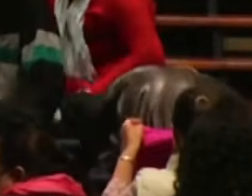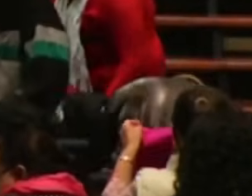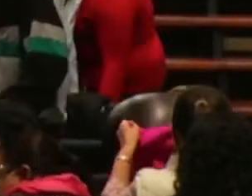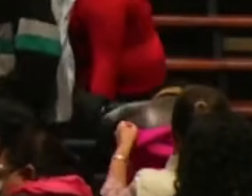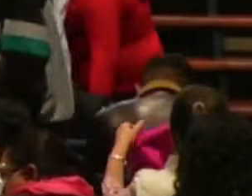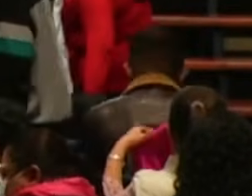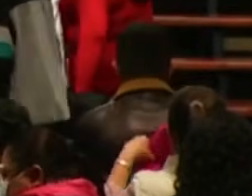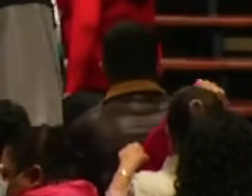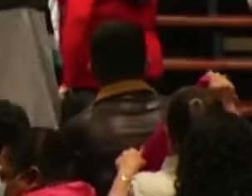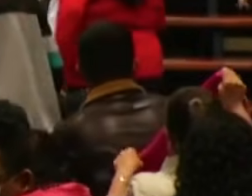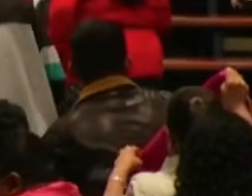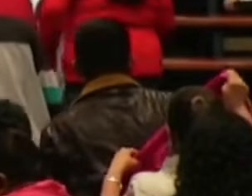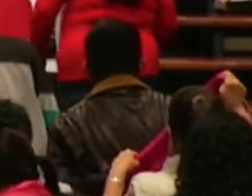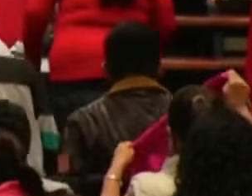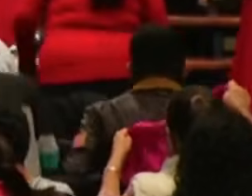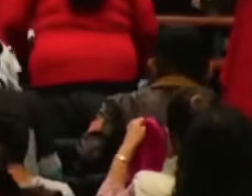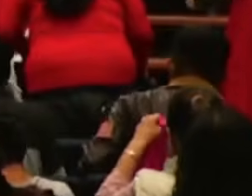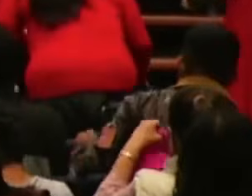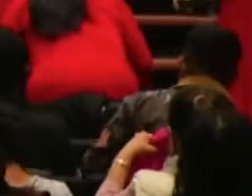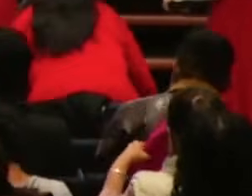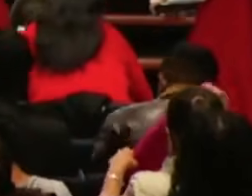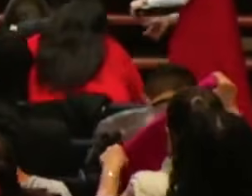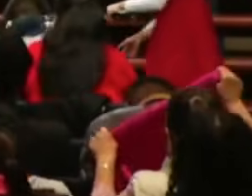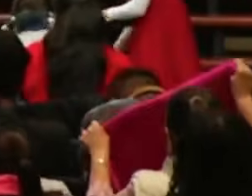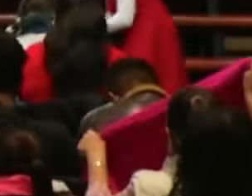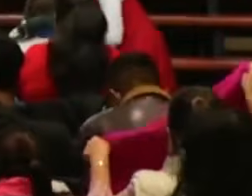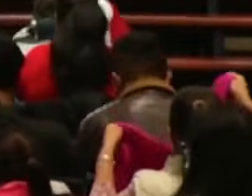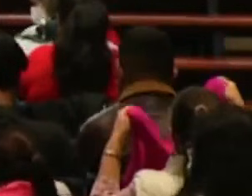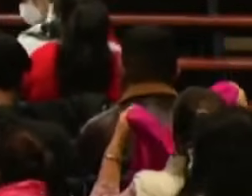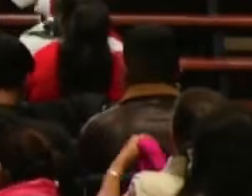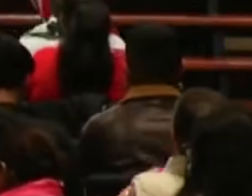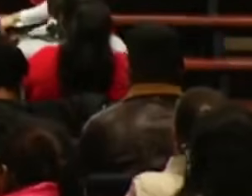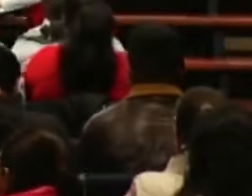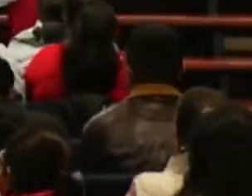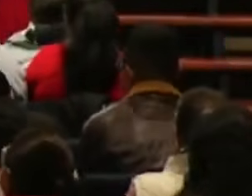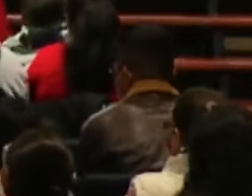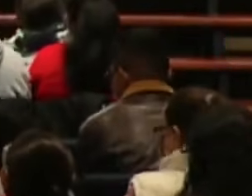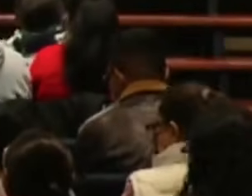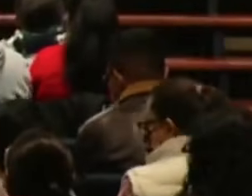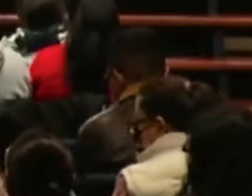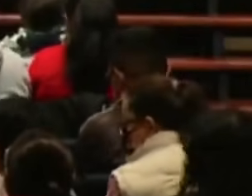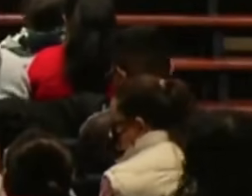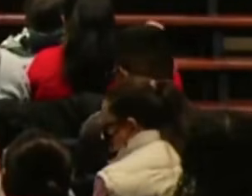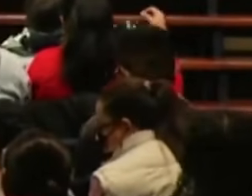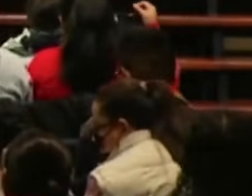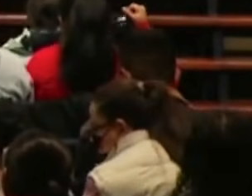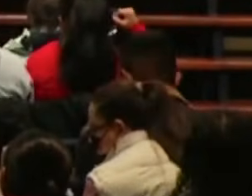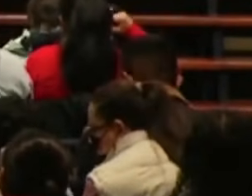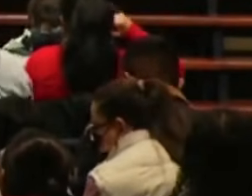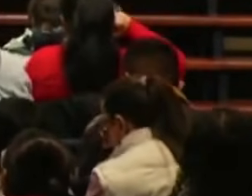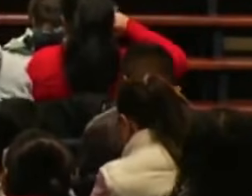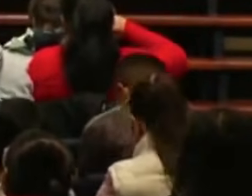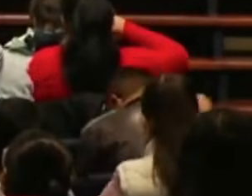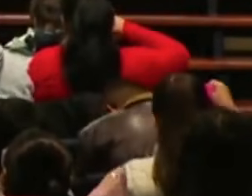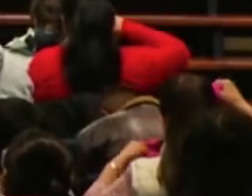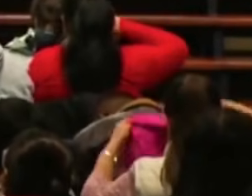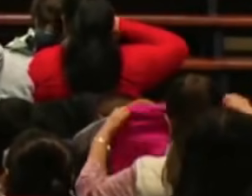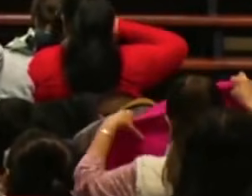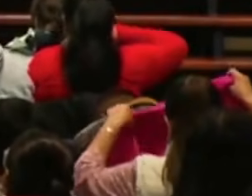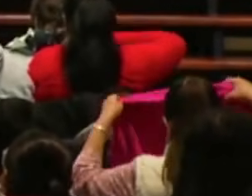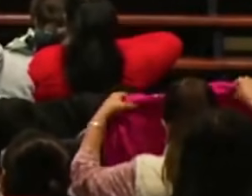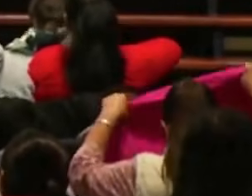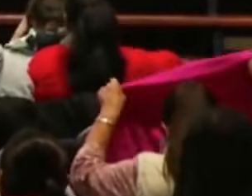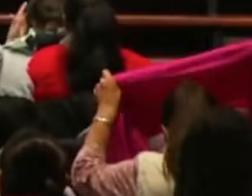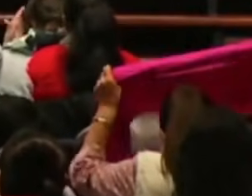señor qué bueno ver nos nuevamente verdad este quiero hacer una oración y luego entrar